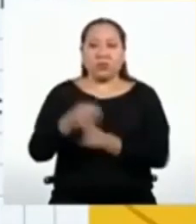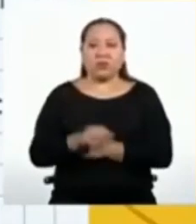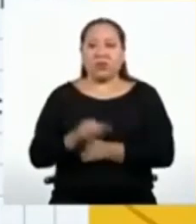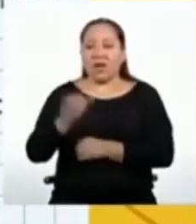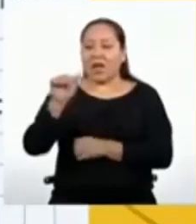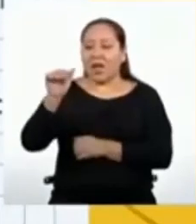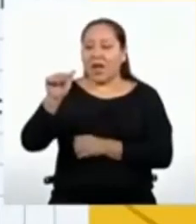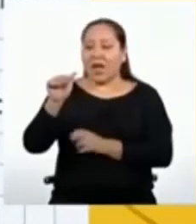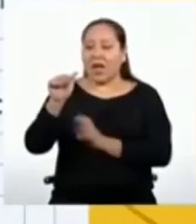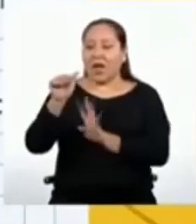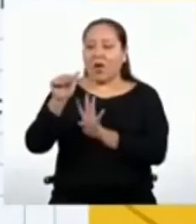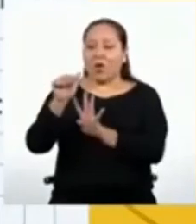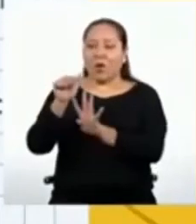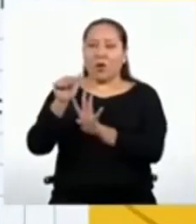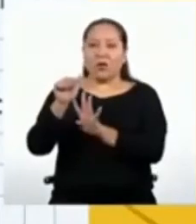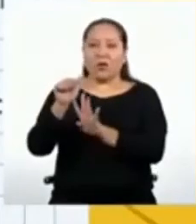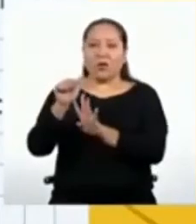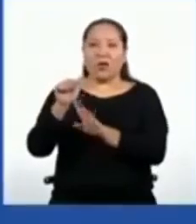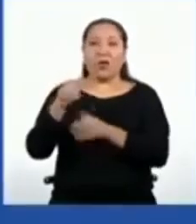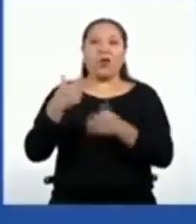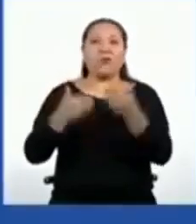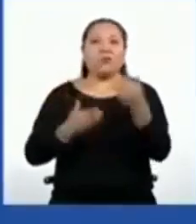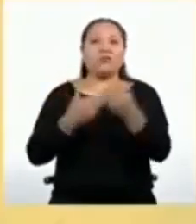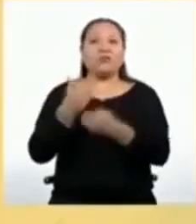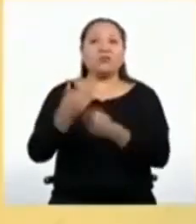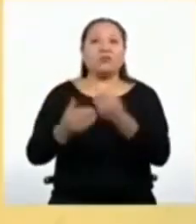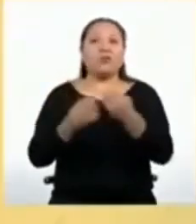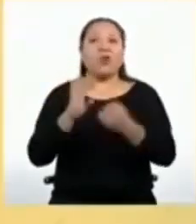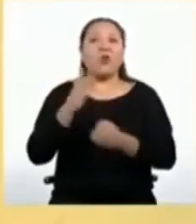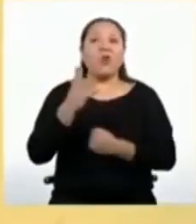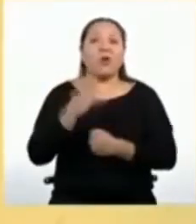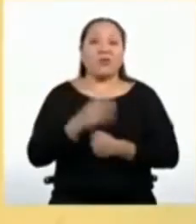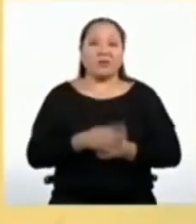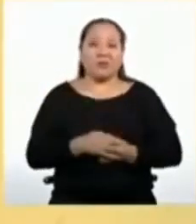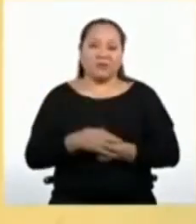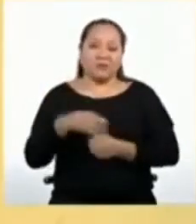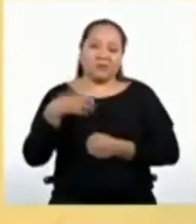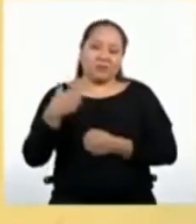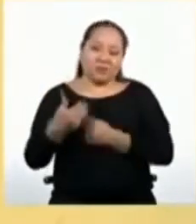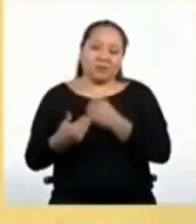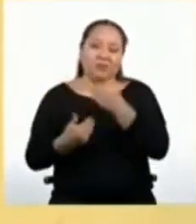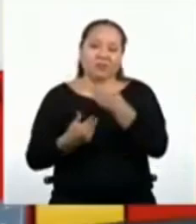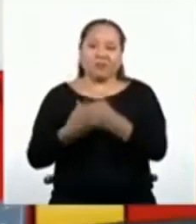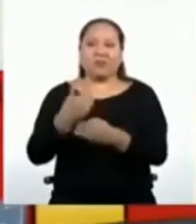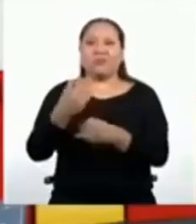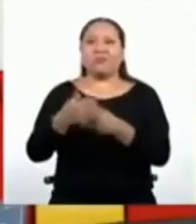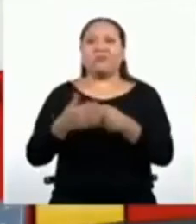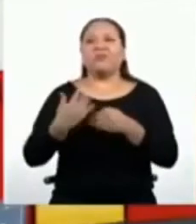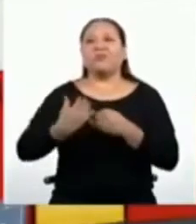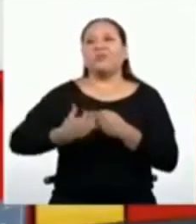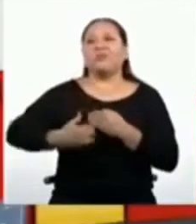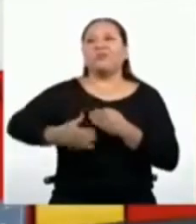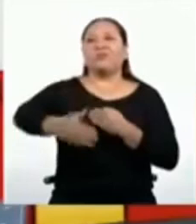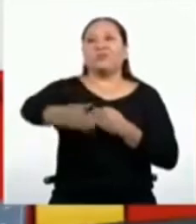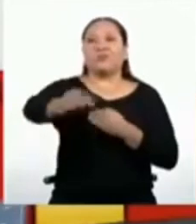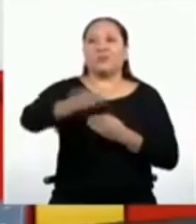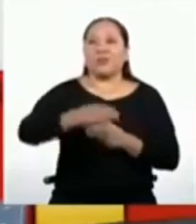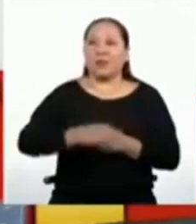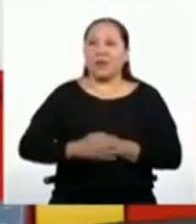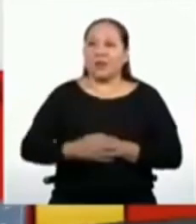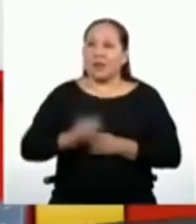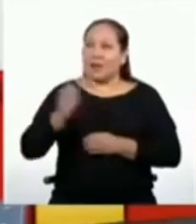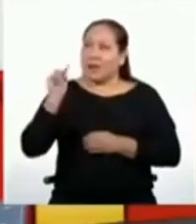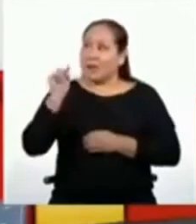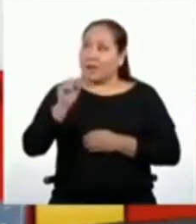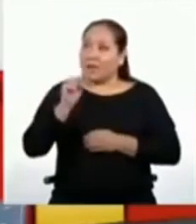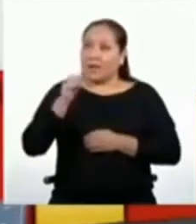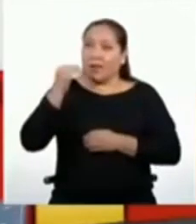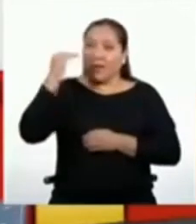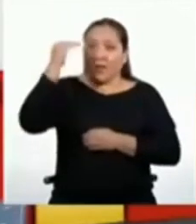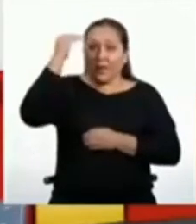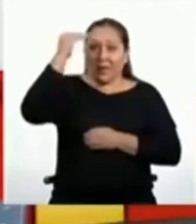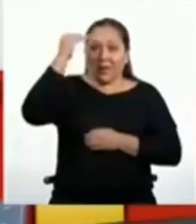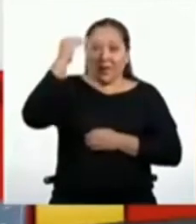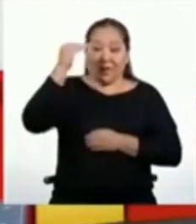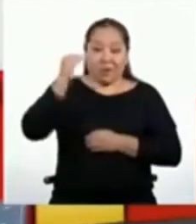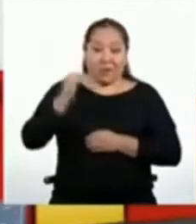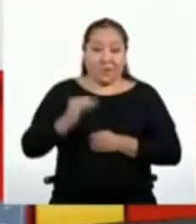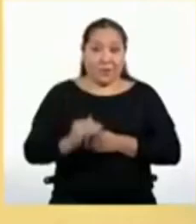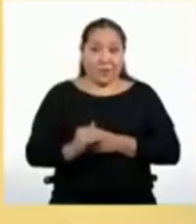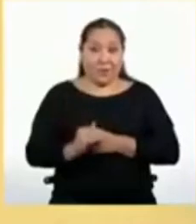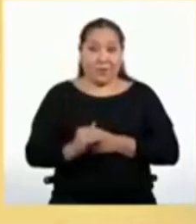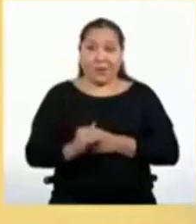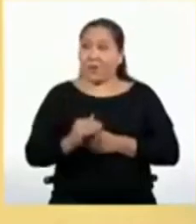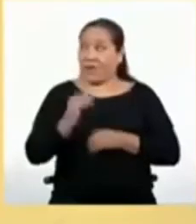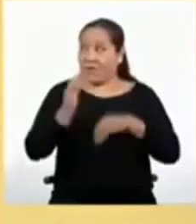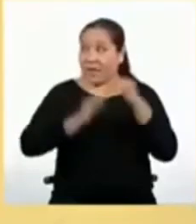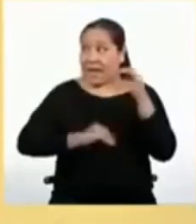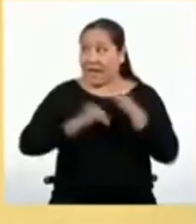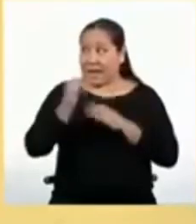4 será el cuarto. Y así sucesivamente. Todo eso de arriba para abajo del castillo,